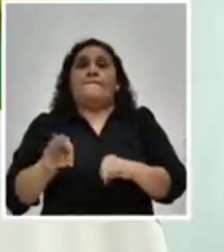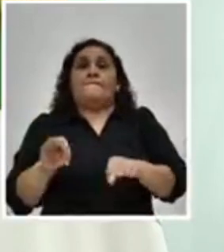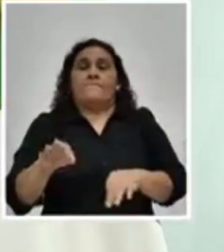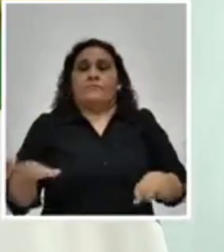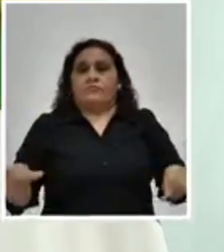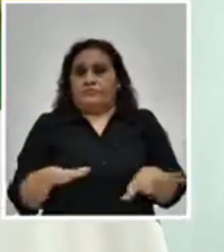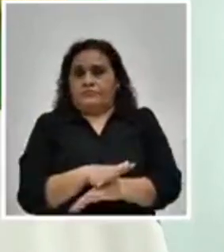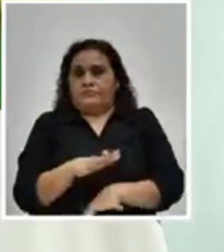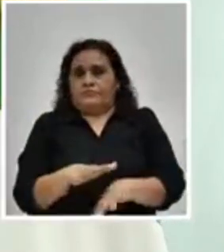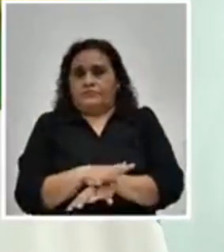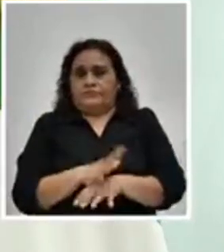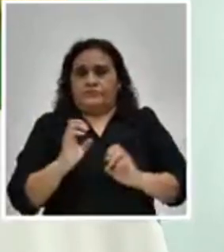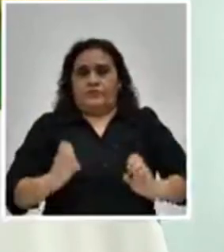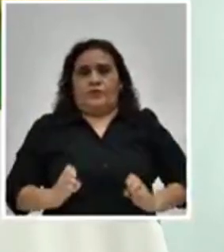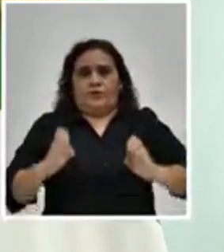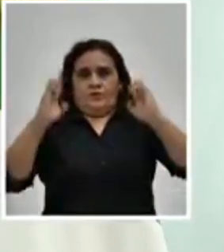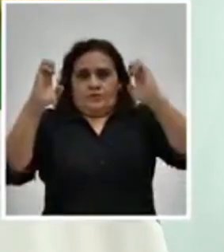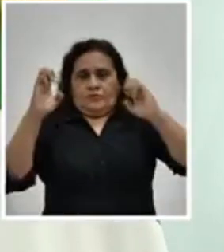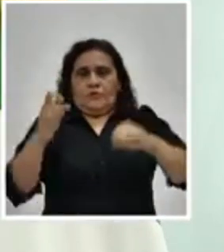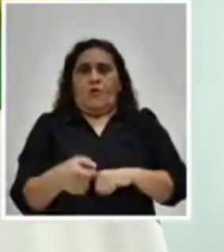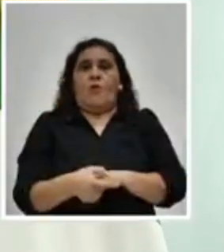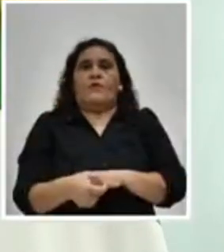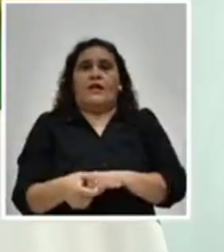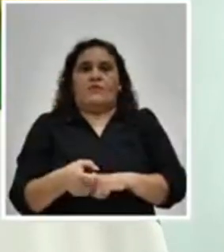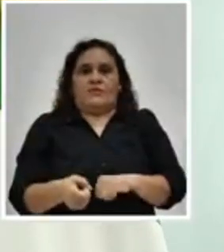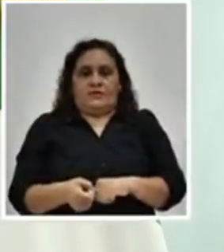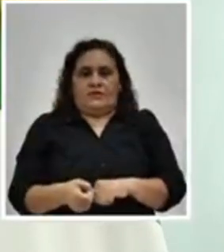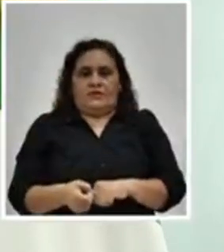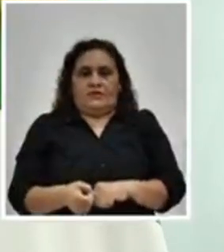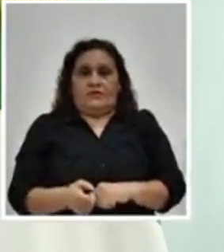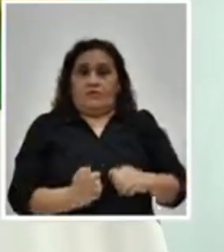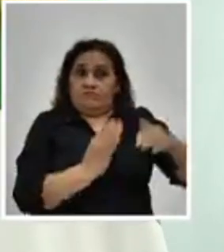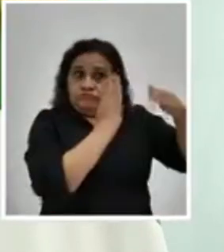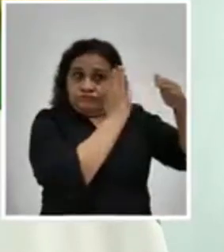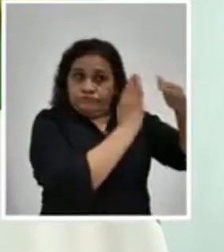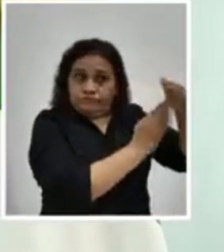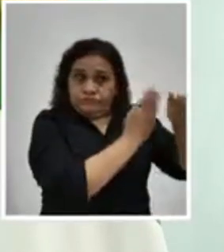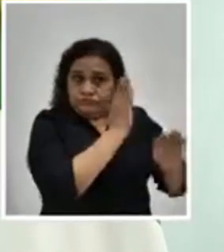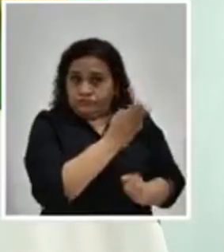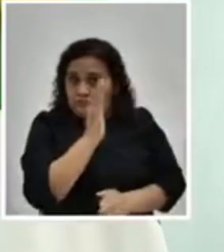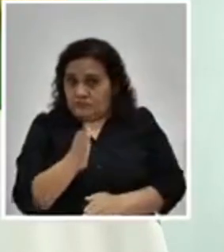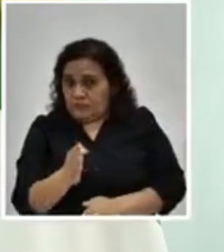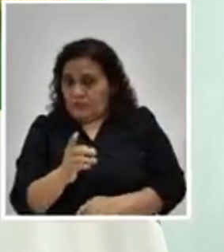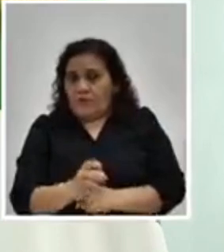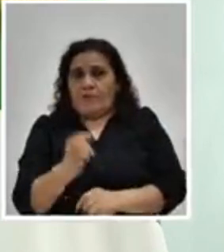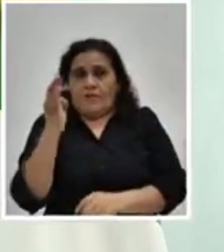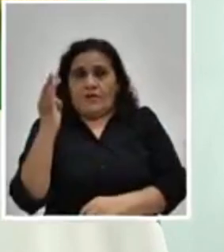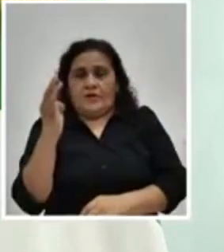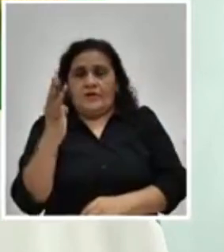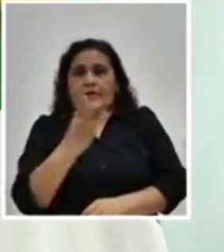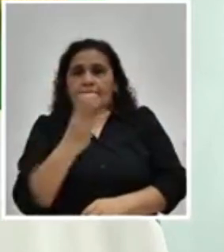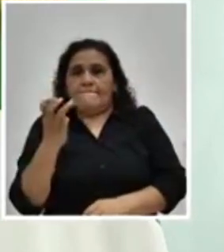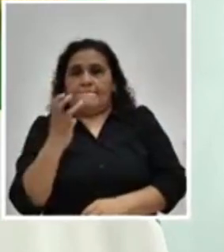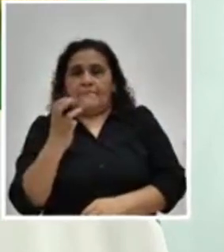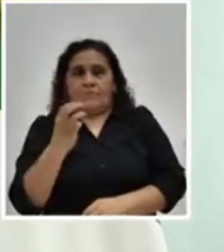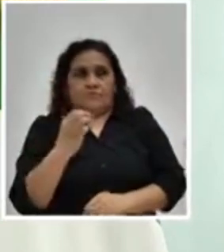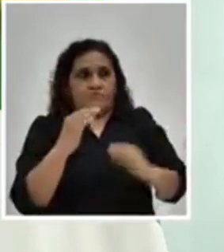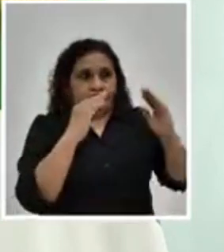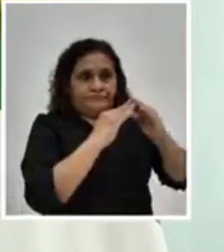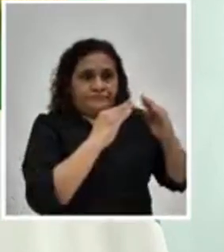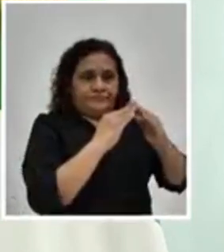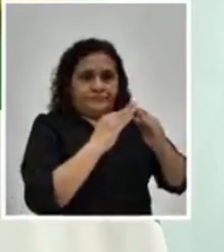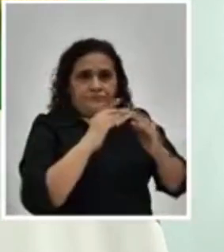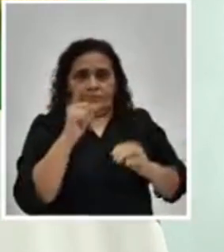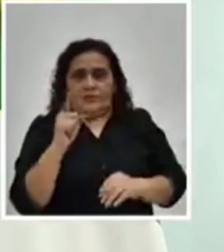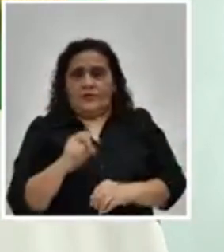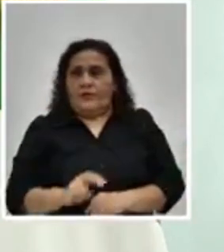remodelación en el edificio de la comisaría, la biblioteca y mejoramiento de más de 300 fachadas con la aplicación